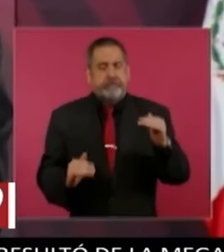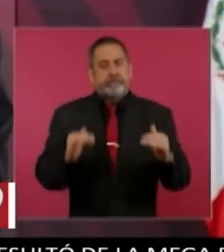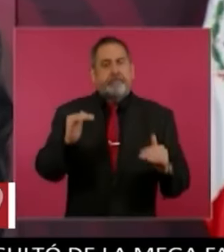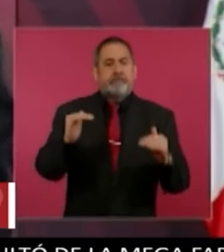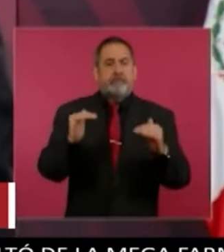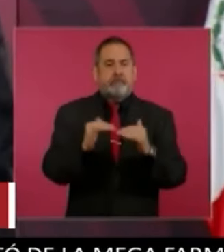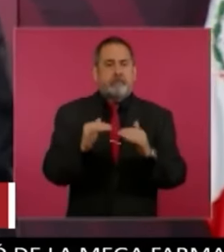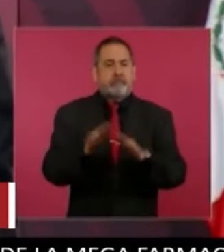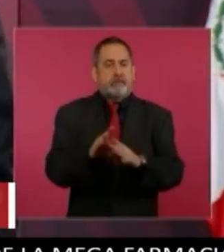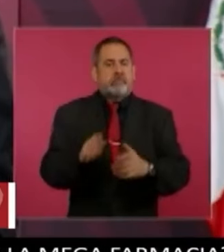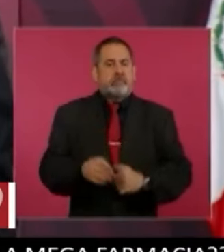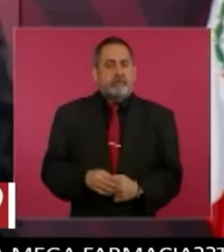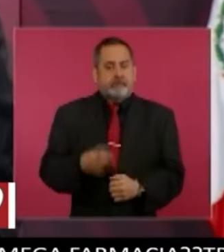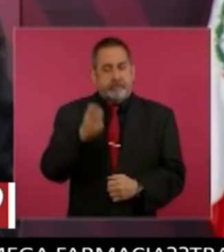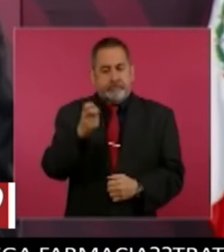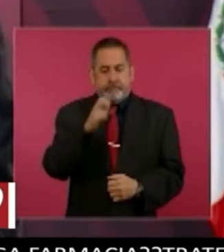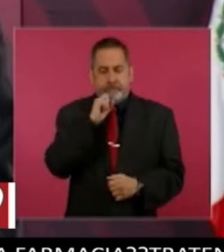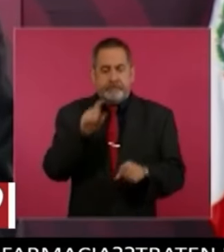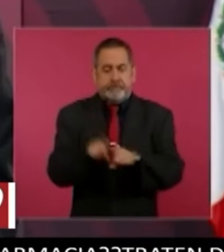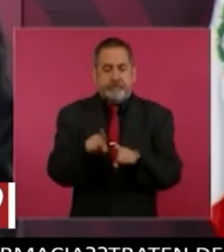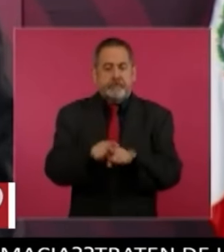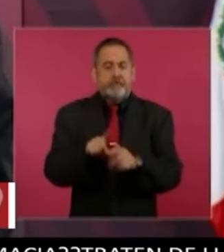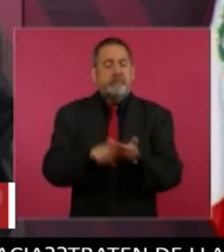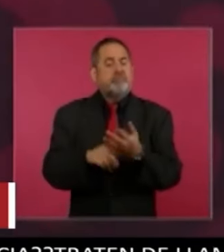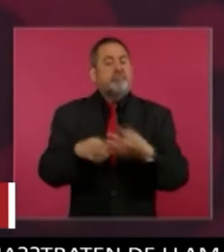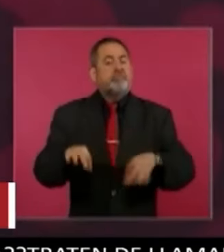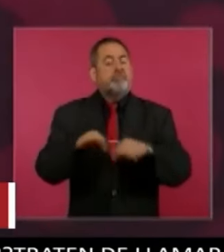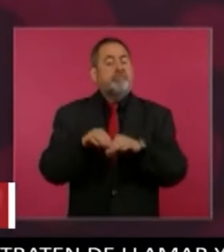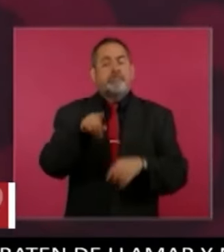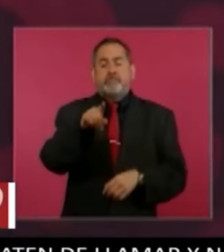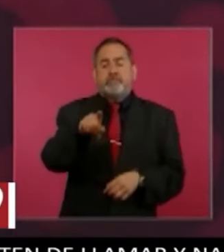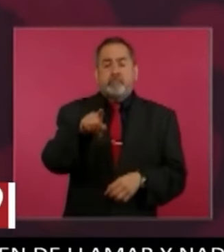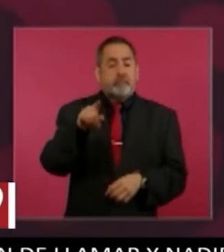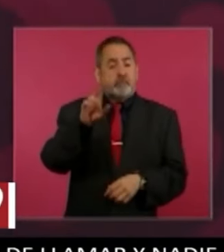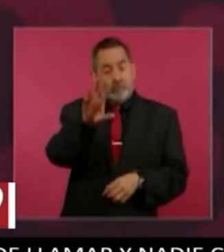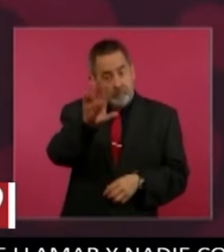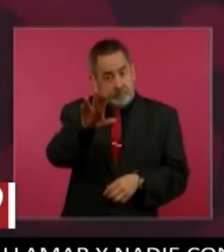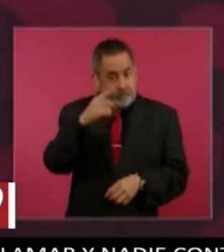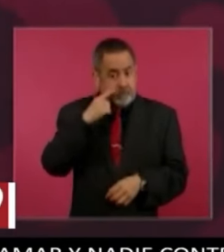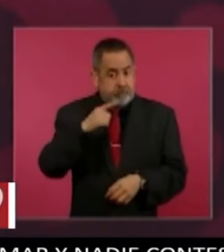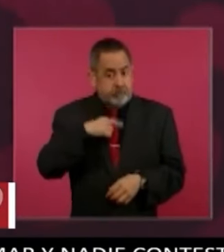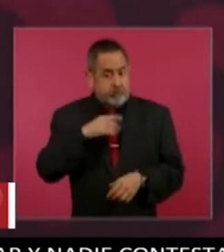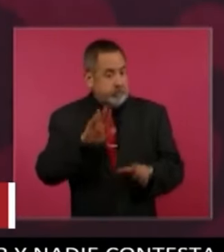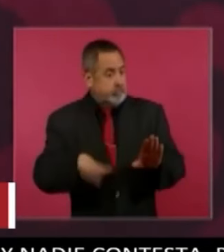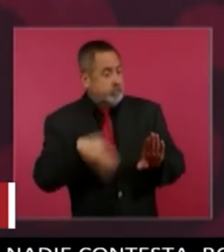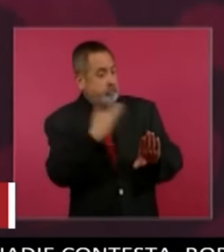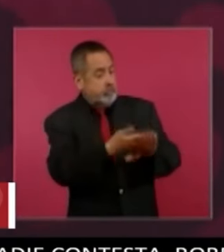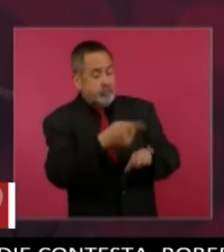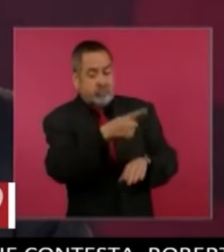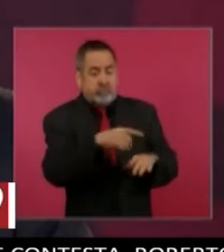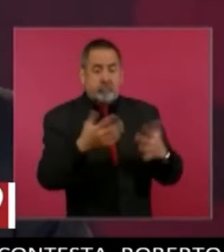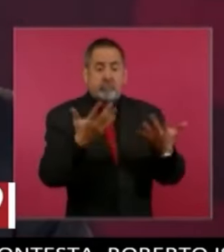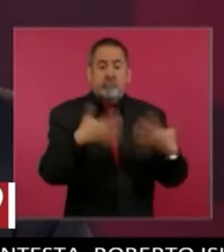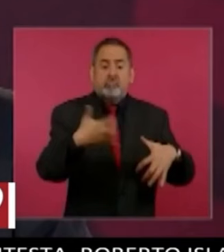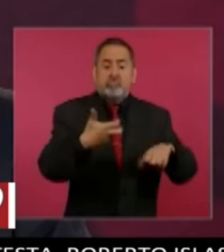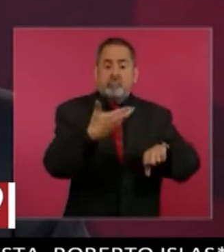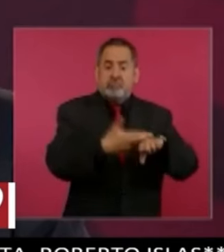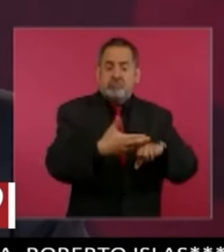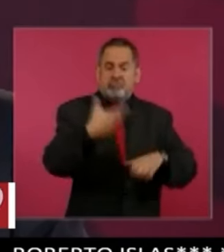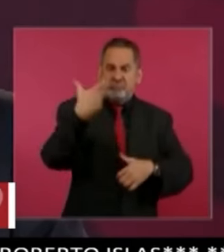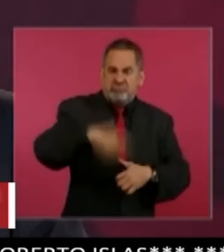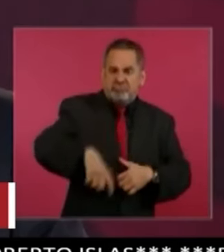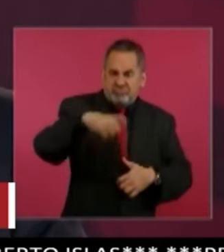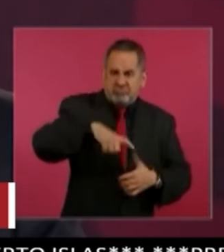tan saturado de corrupción y opacidad como el actual. Y vaya que hemos padecido gobiernos